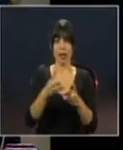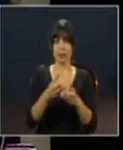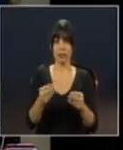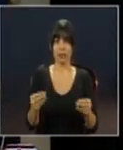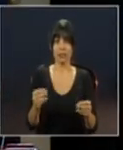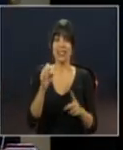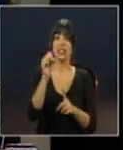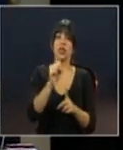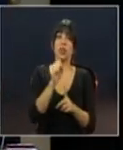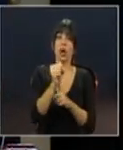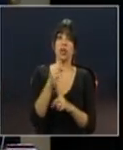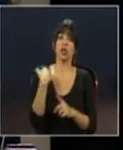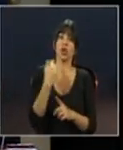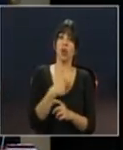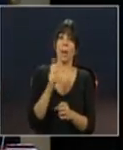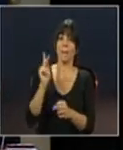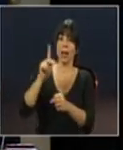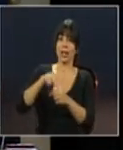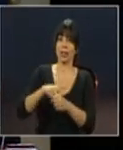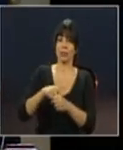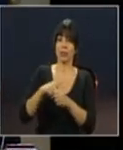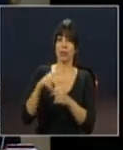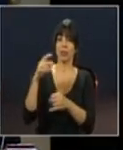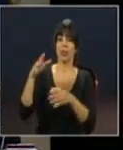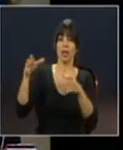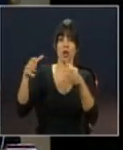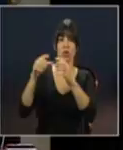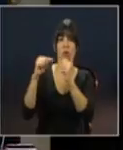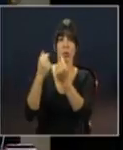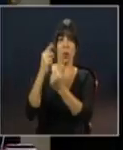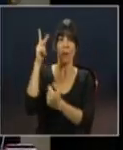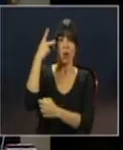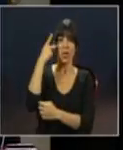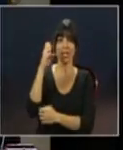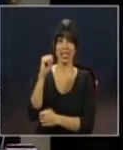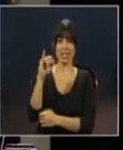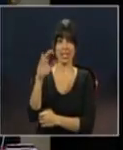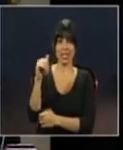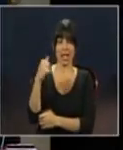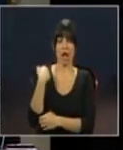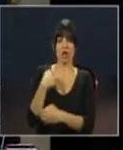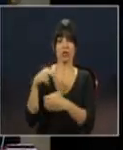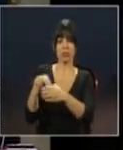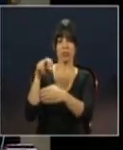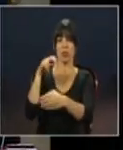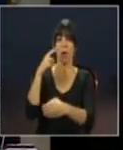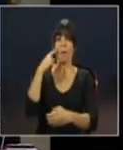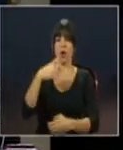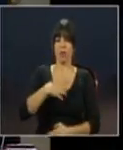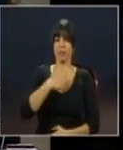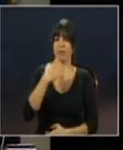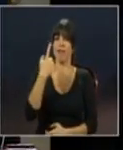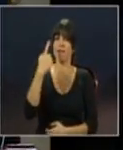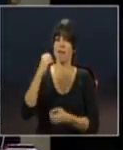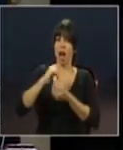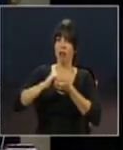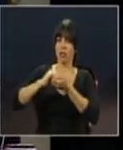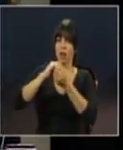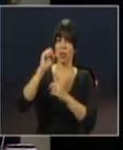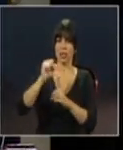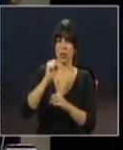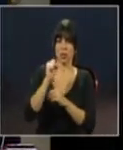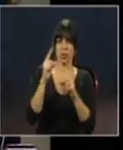a suspender nuestra participación de las instancias políticas del SICA, como protesta por la falta de solidaridad en momentos